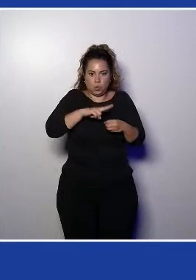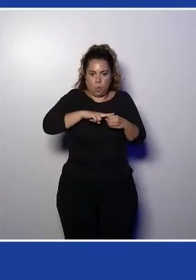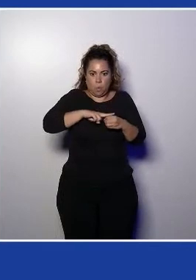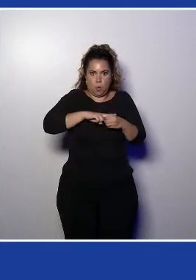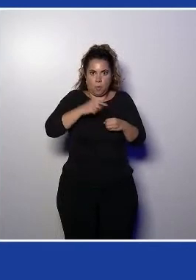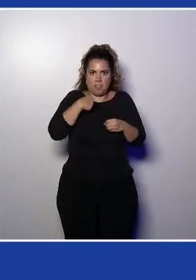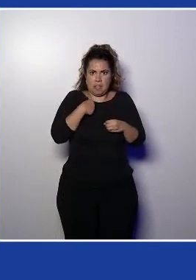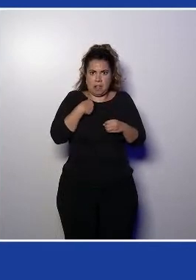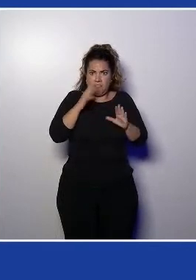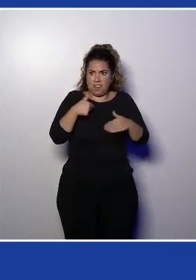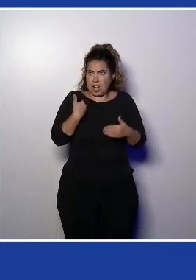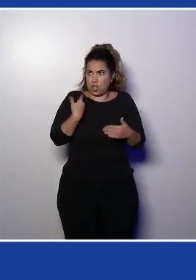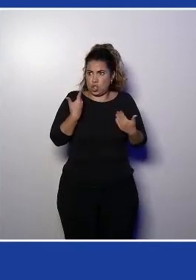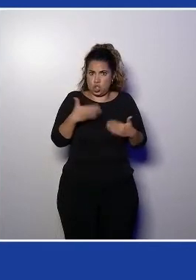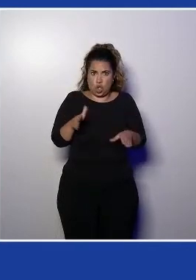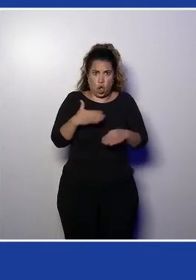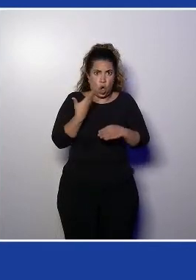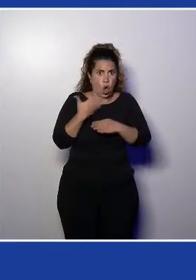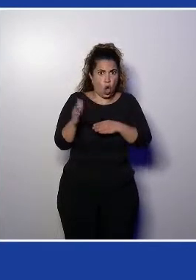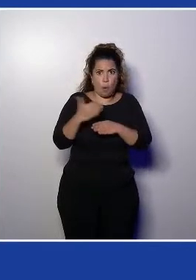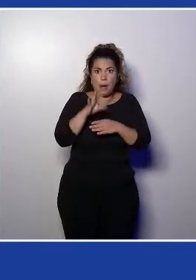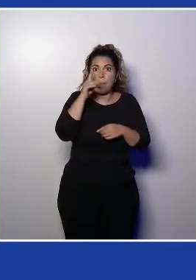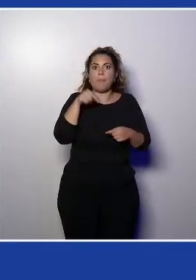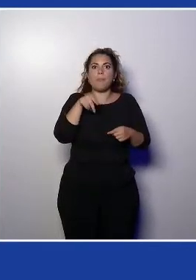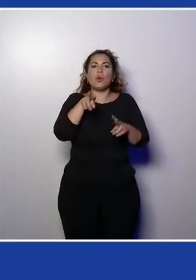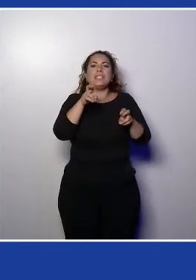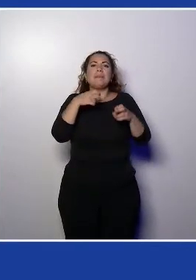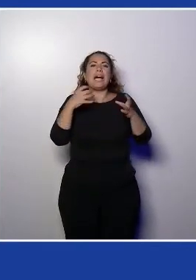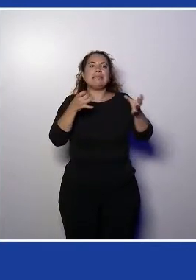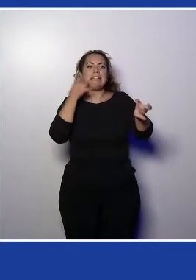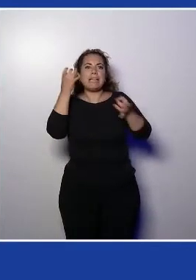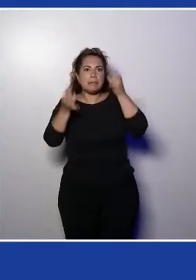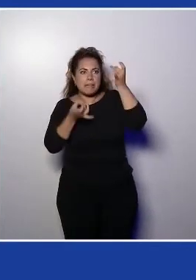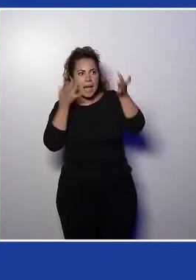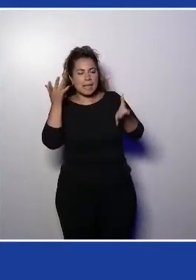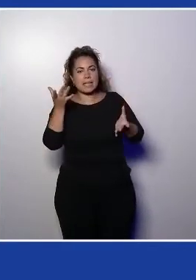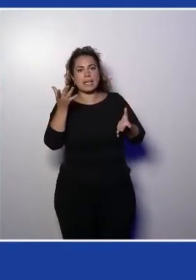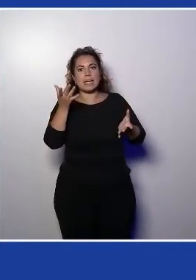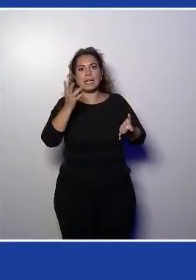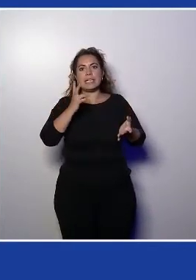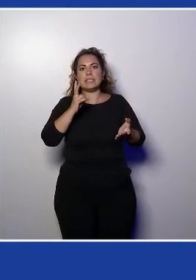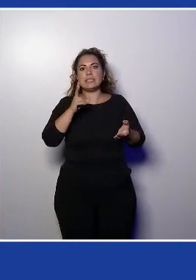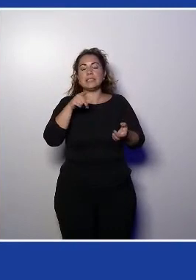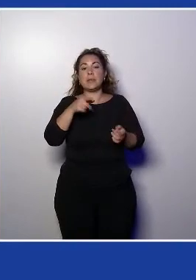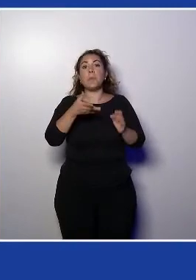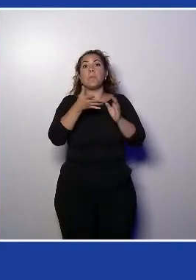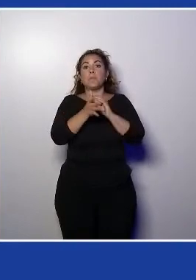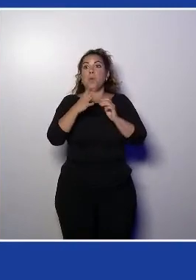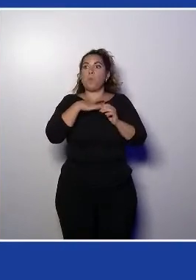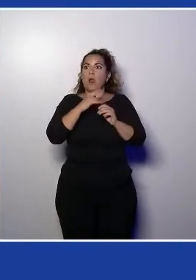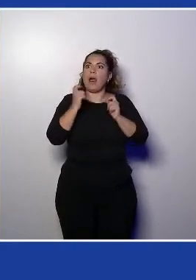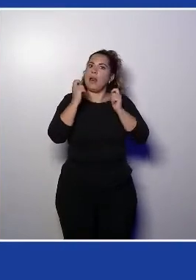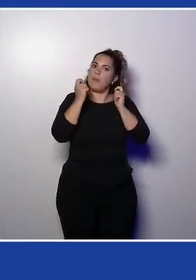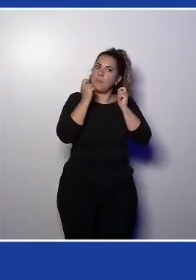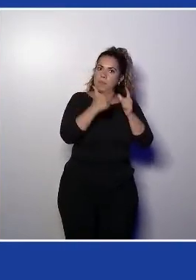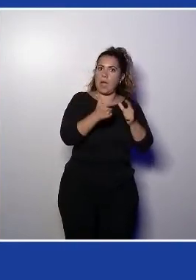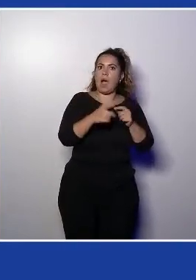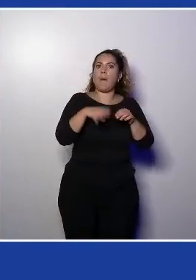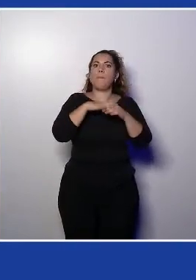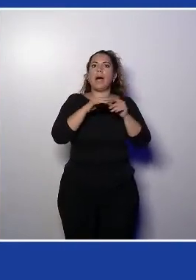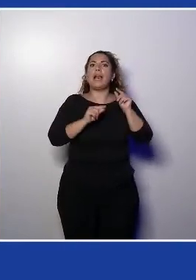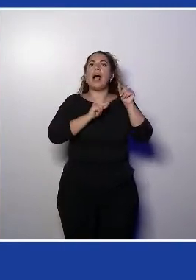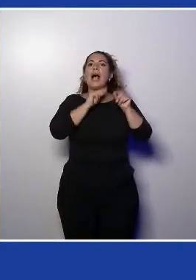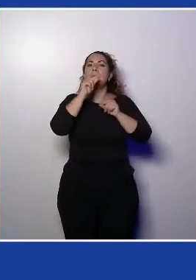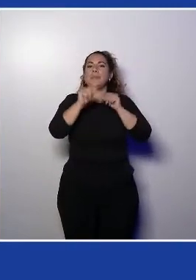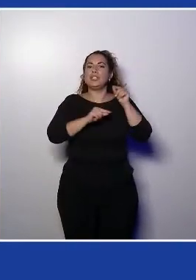nos sobra. Porque todo el conjunto de nuestras actividades que pueden contribuir o que contribuyen a las emisiones